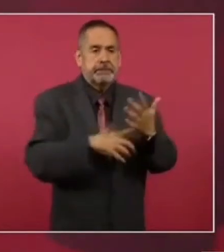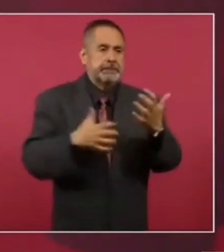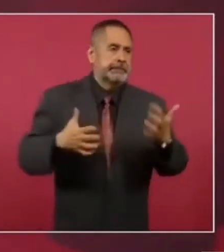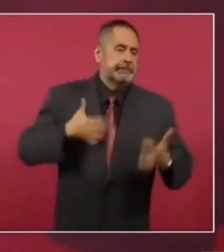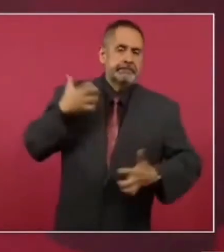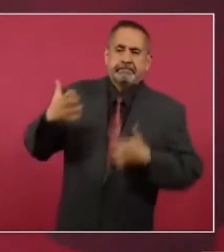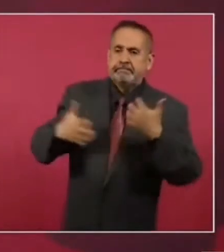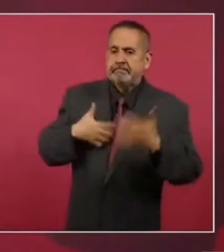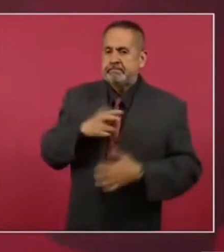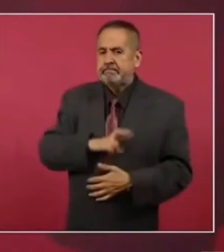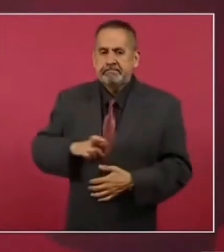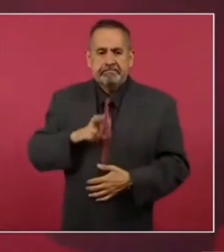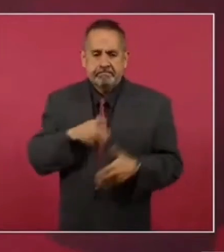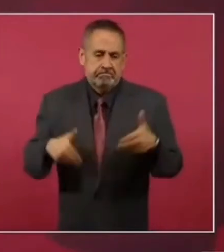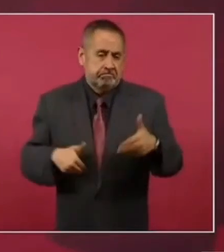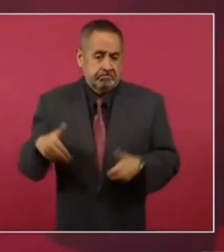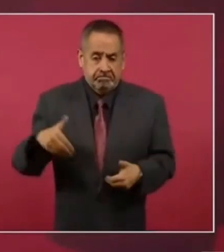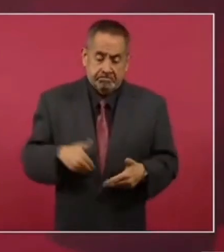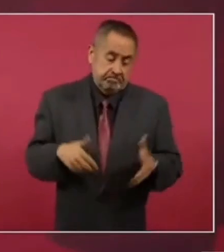alterados, molestos,